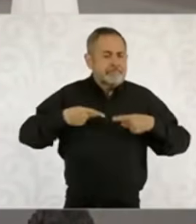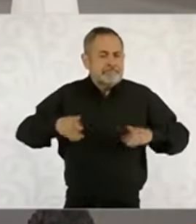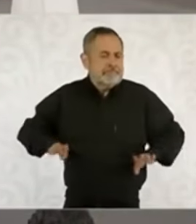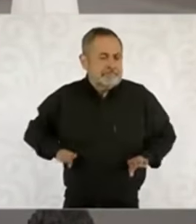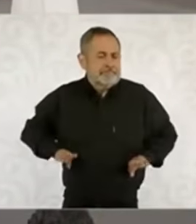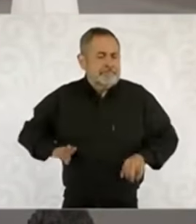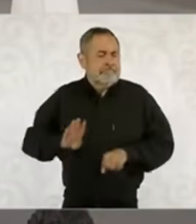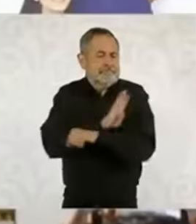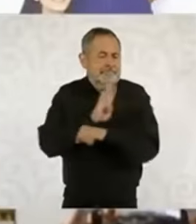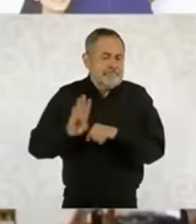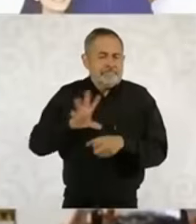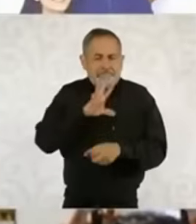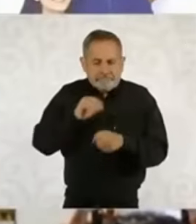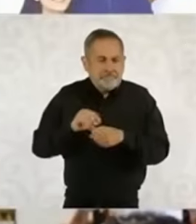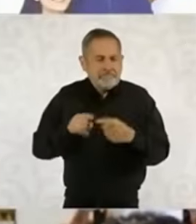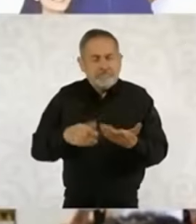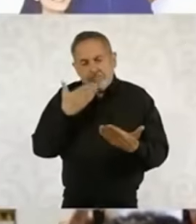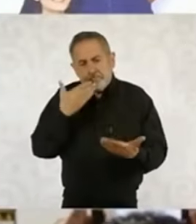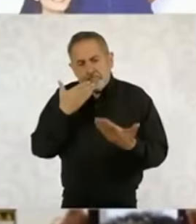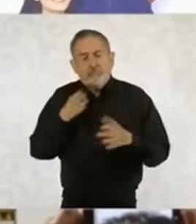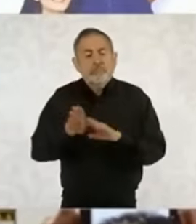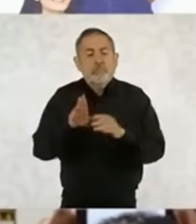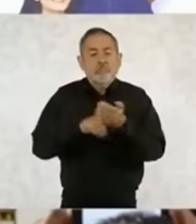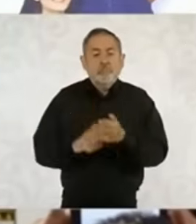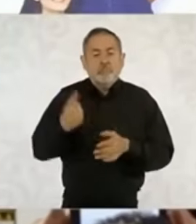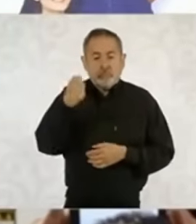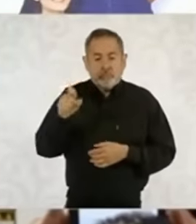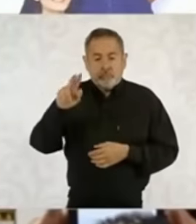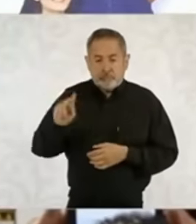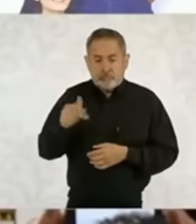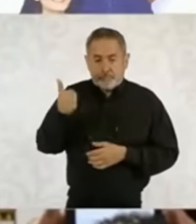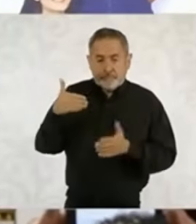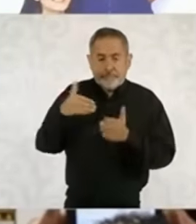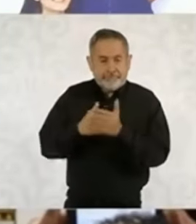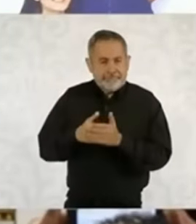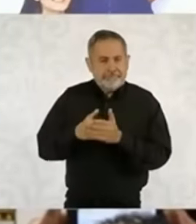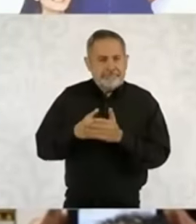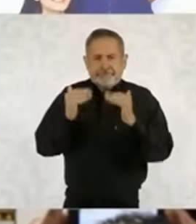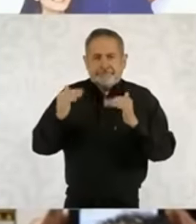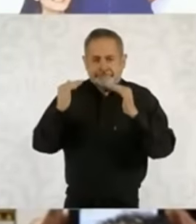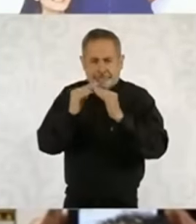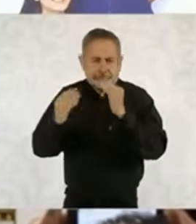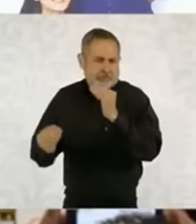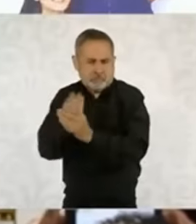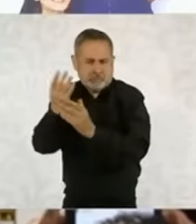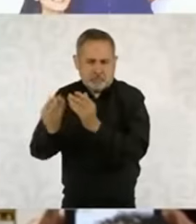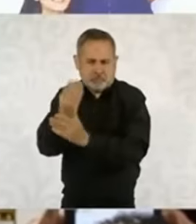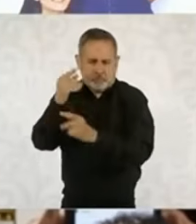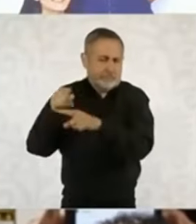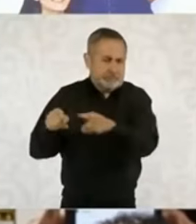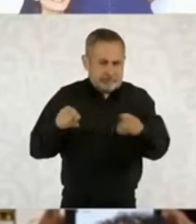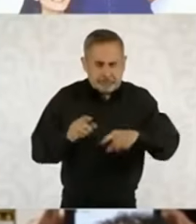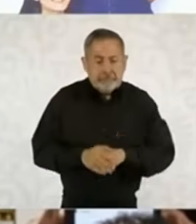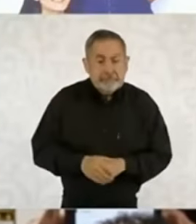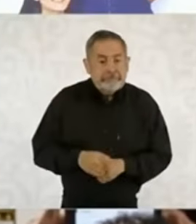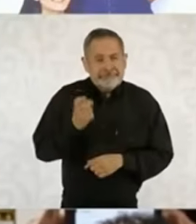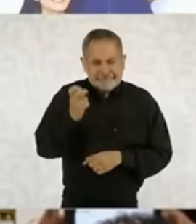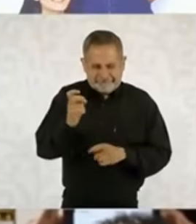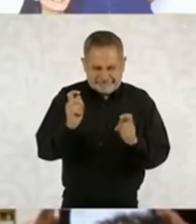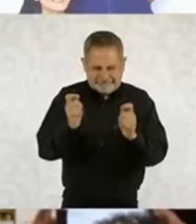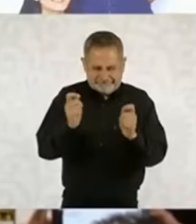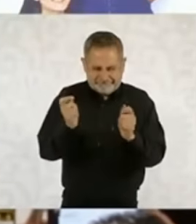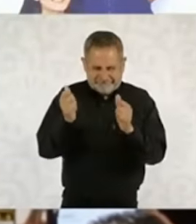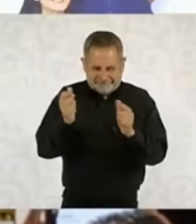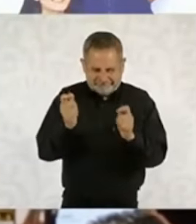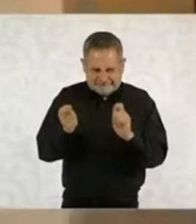el programa, que equivalen pues a 186.000 viviendas nuevas. Este dato va a variar un poquito de lo